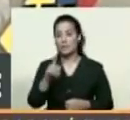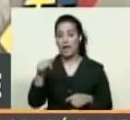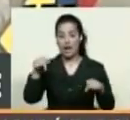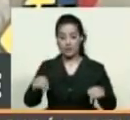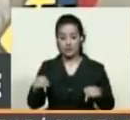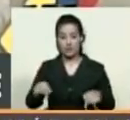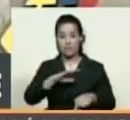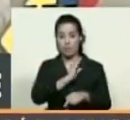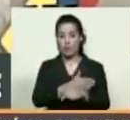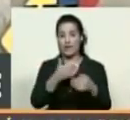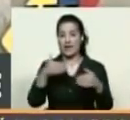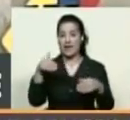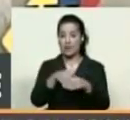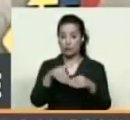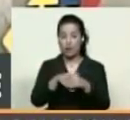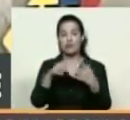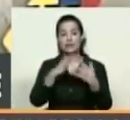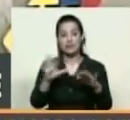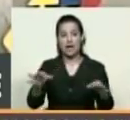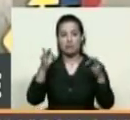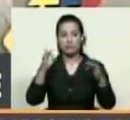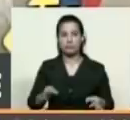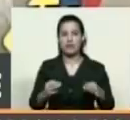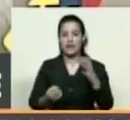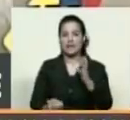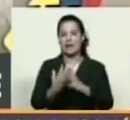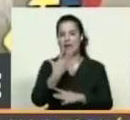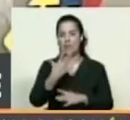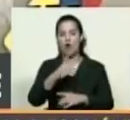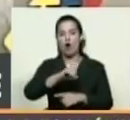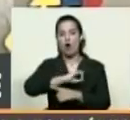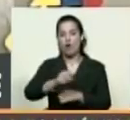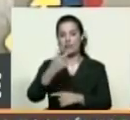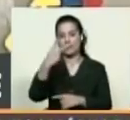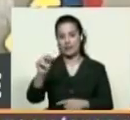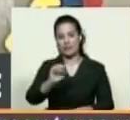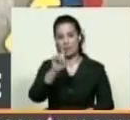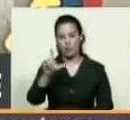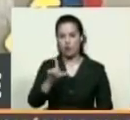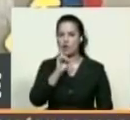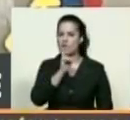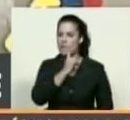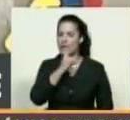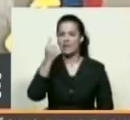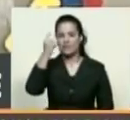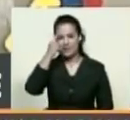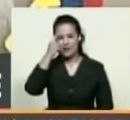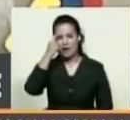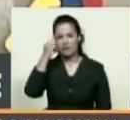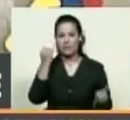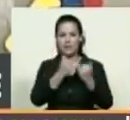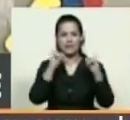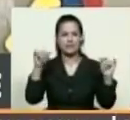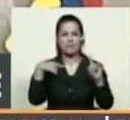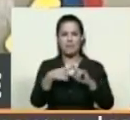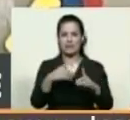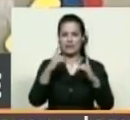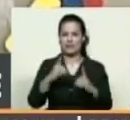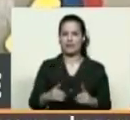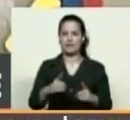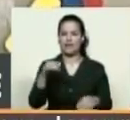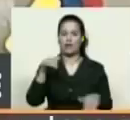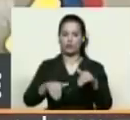Electoral creamos la orden 30 de julio y lo llamamos el Día de la Soberanía y de la Dignidad